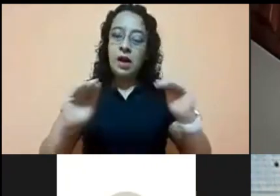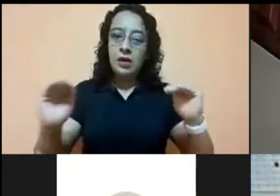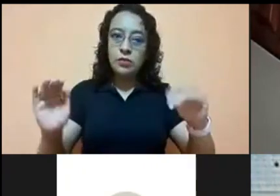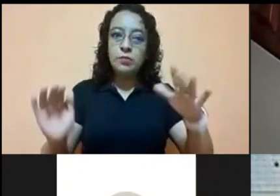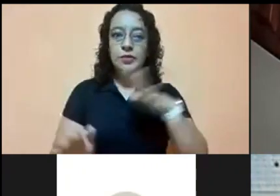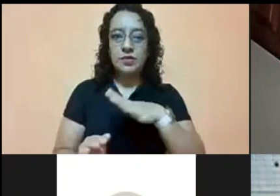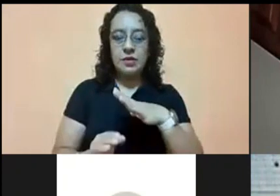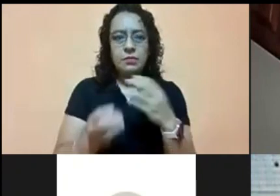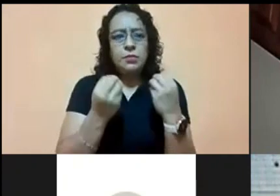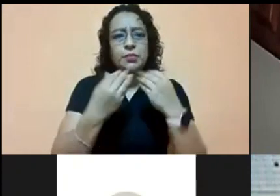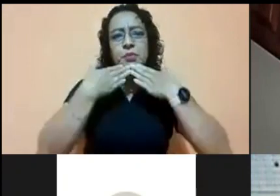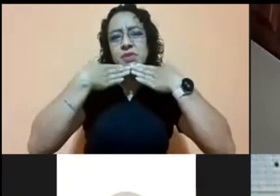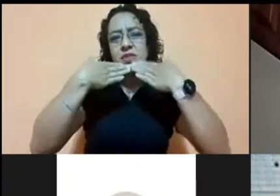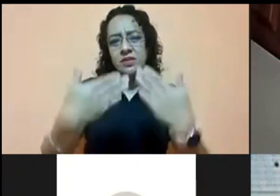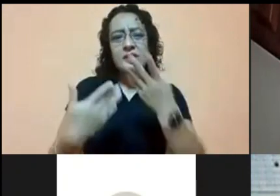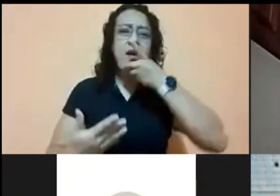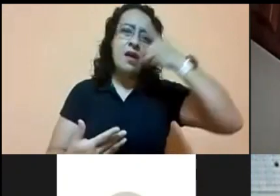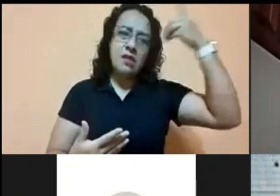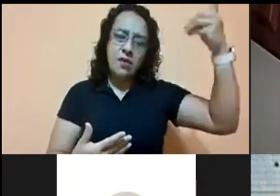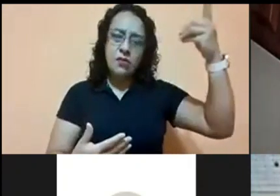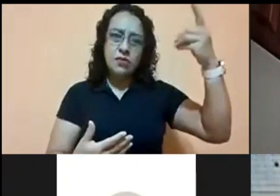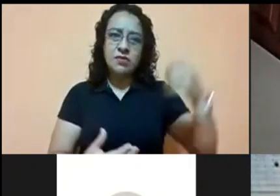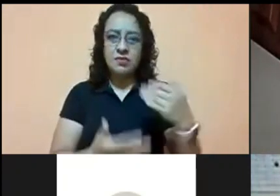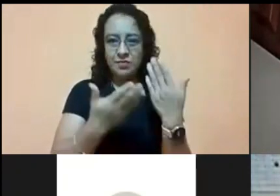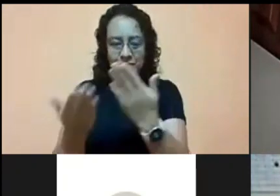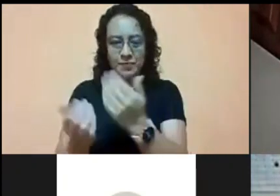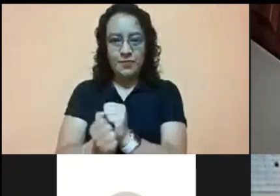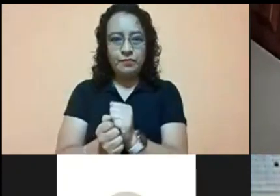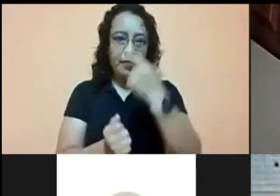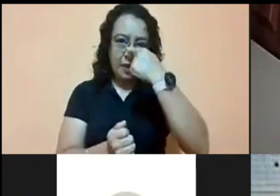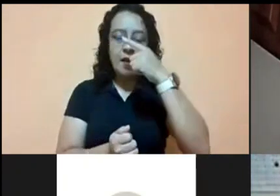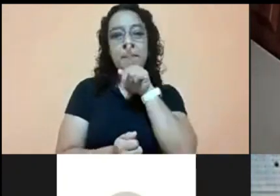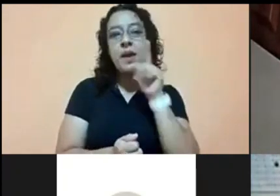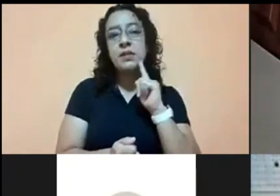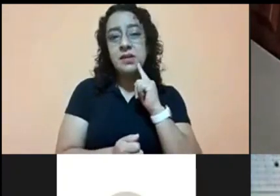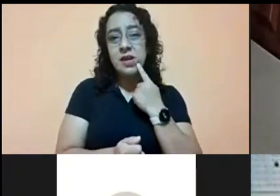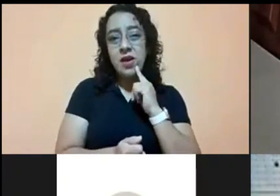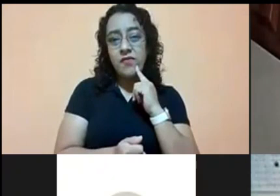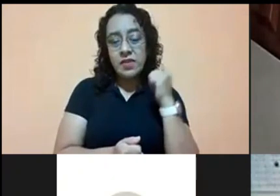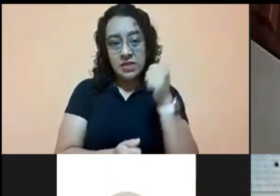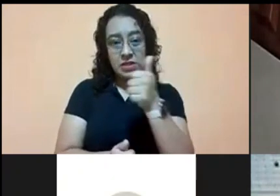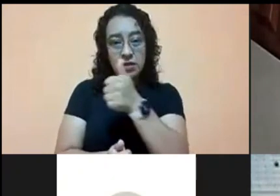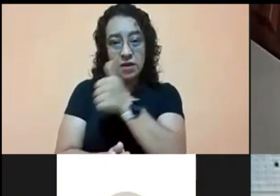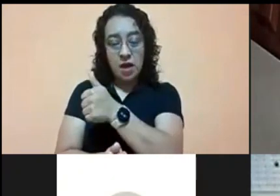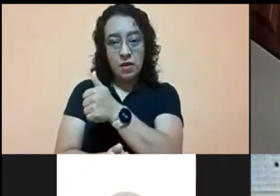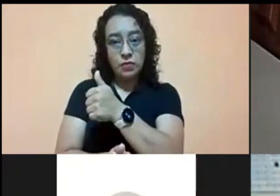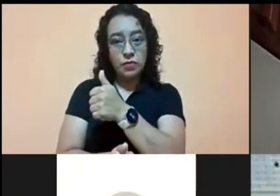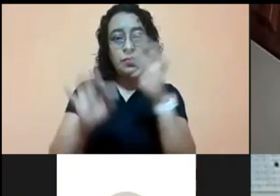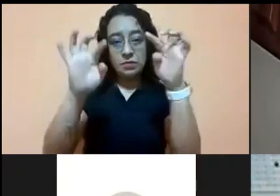ellos. Vamos a orar también por las autoridades y cada uno de los colaboradores de la